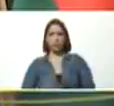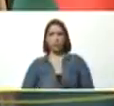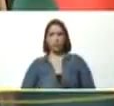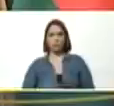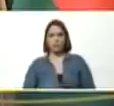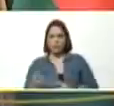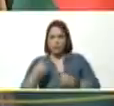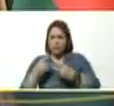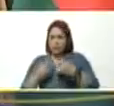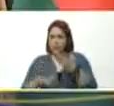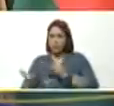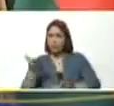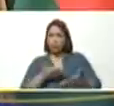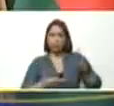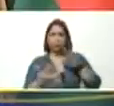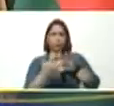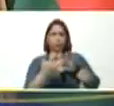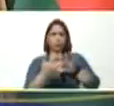pluripolar,